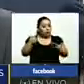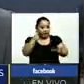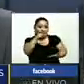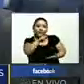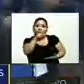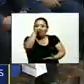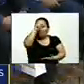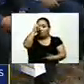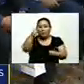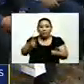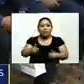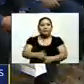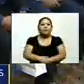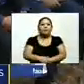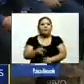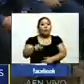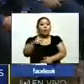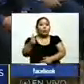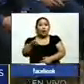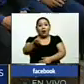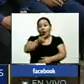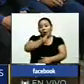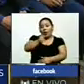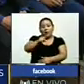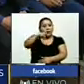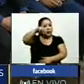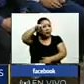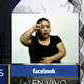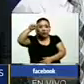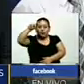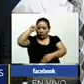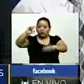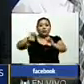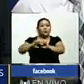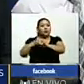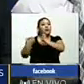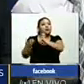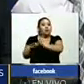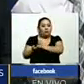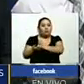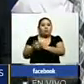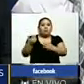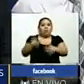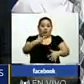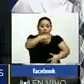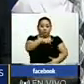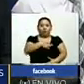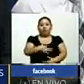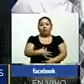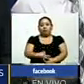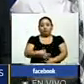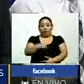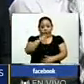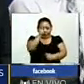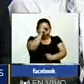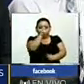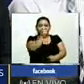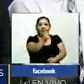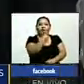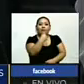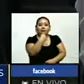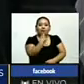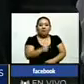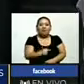estos logros. El periodismo es un trabajo en equipo. Por eso que la medalla al mérito, honor a quien honor